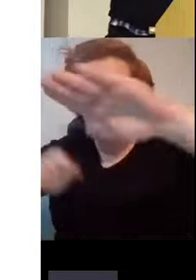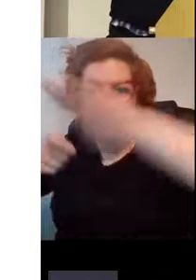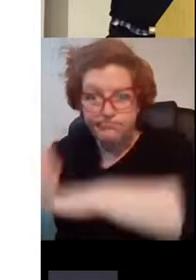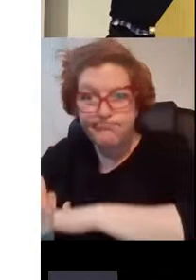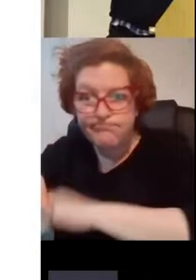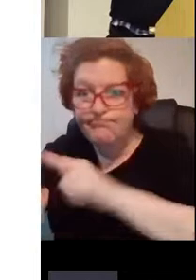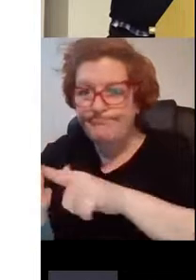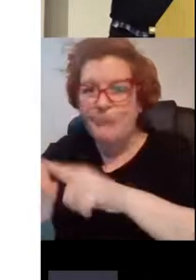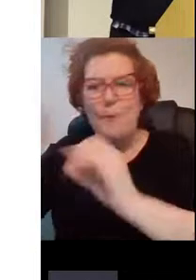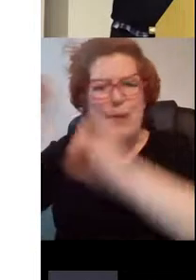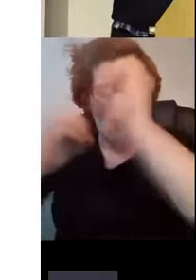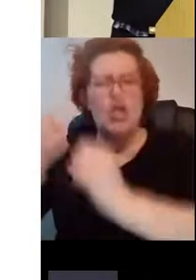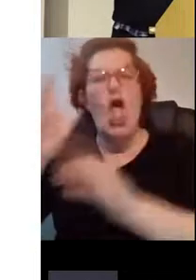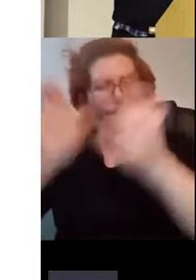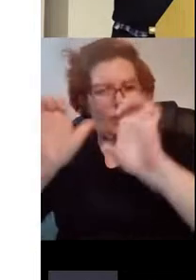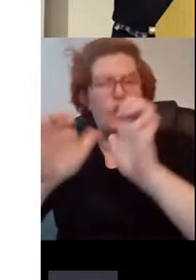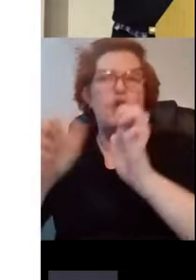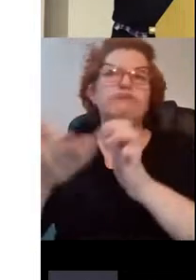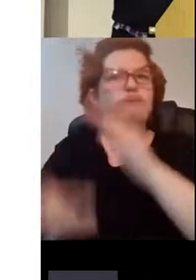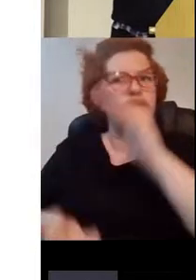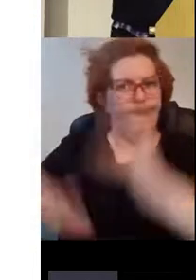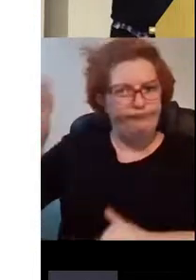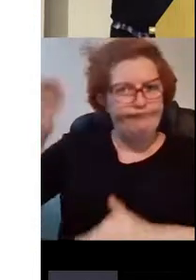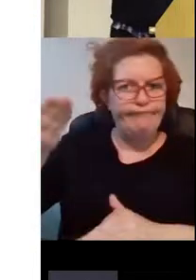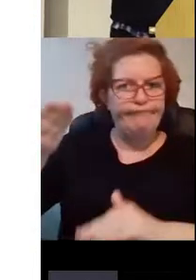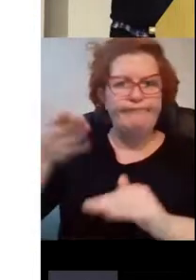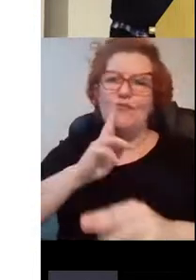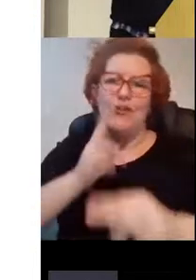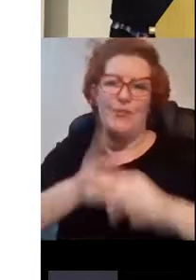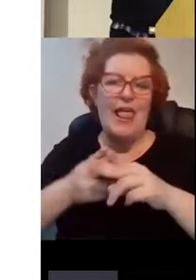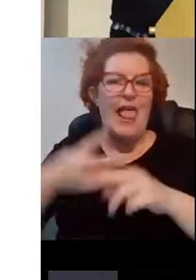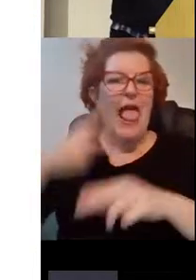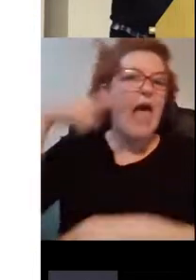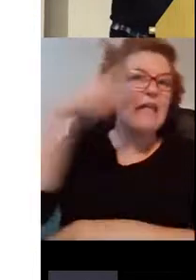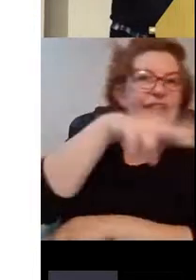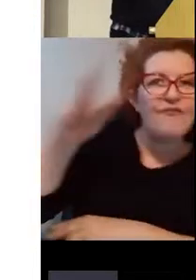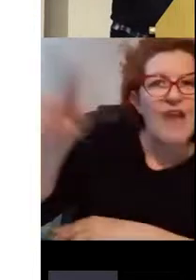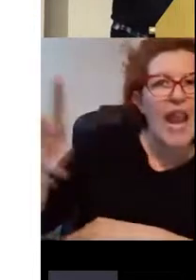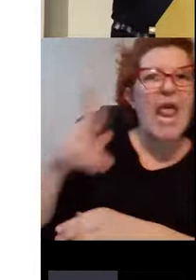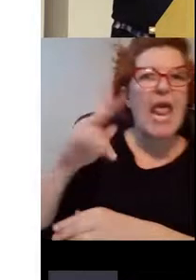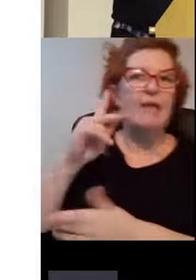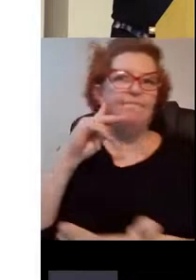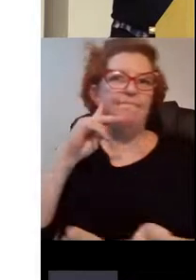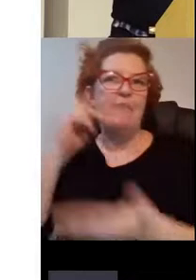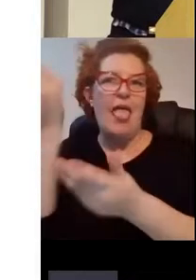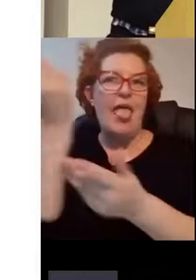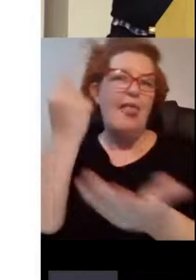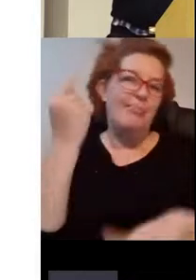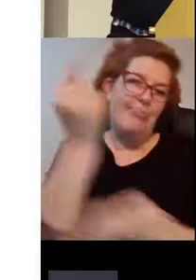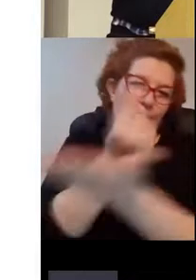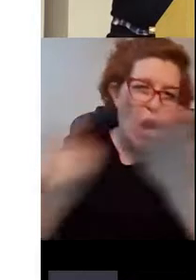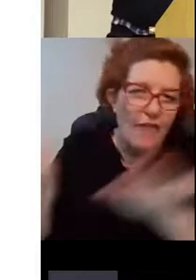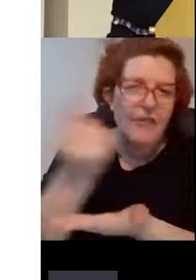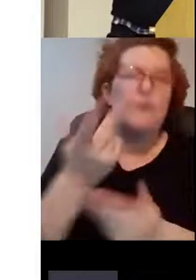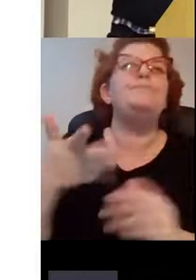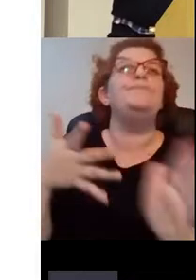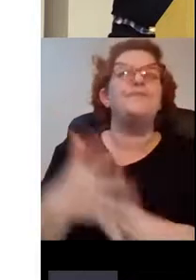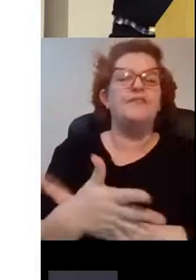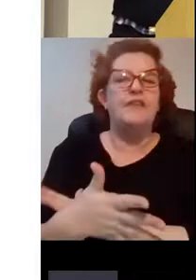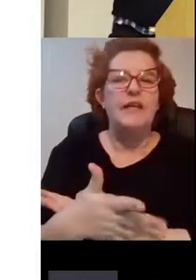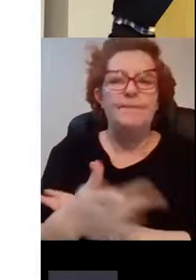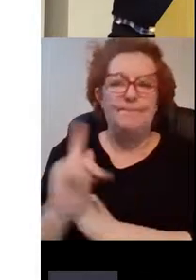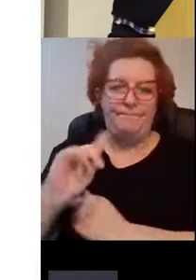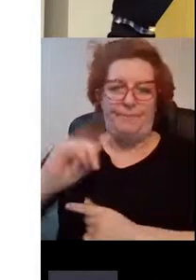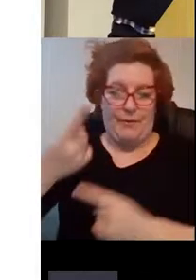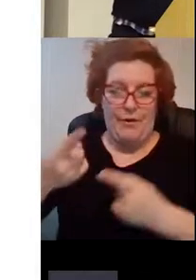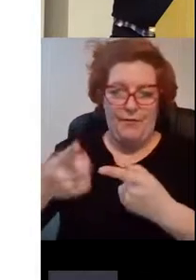libro de artista denominado el safari tipográfico, la expedición tipográfica, y que quiere, por un lado,